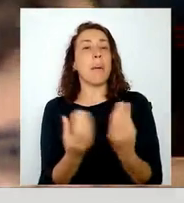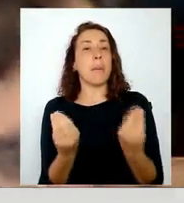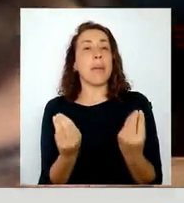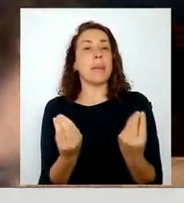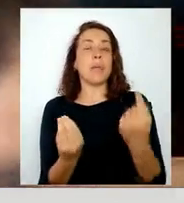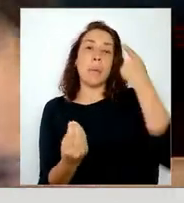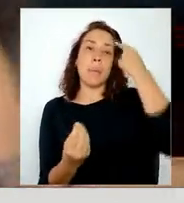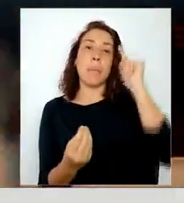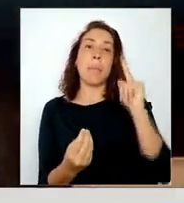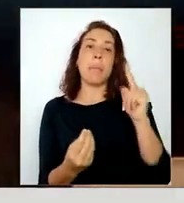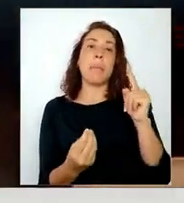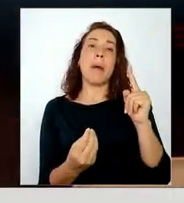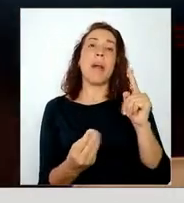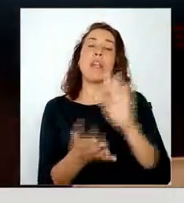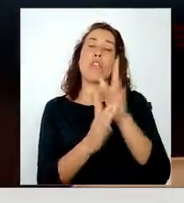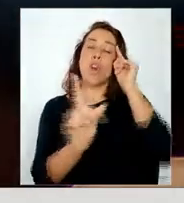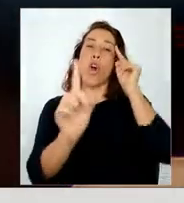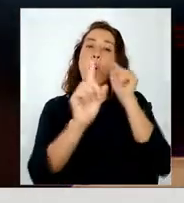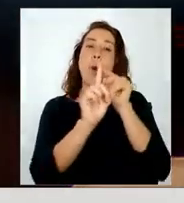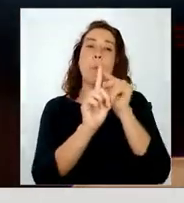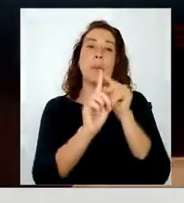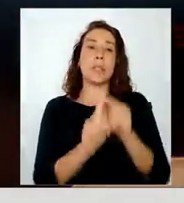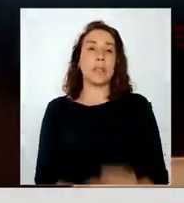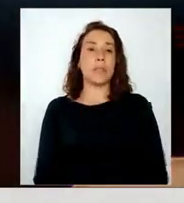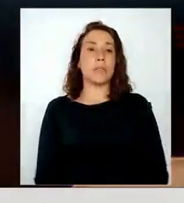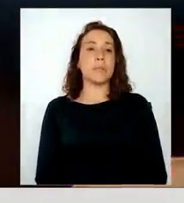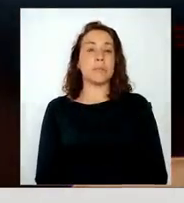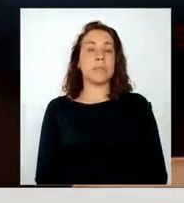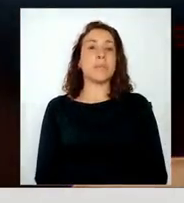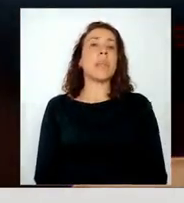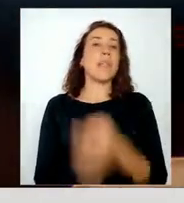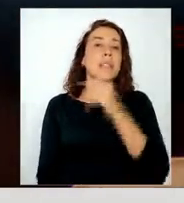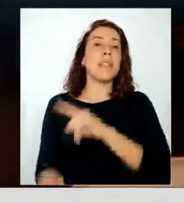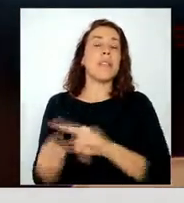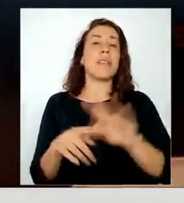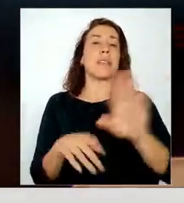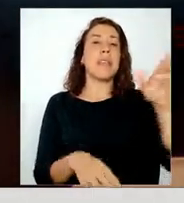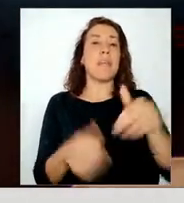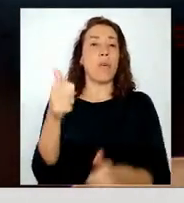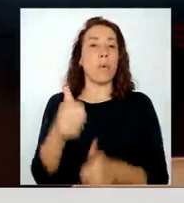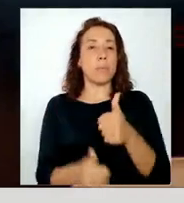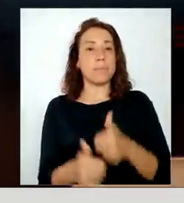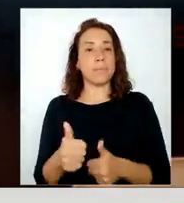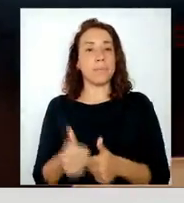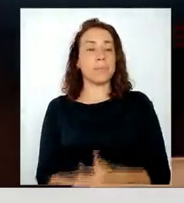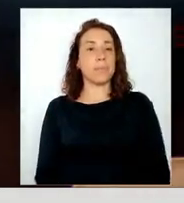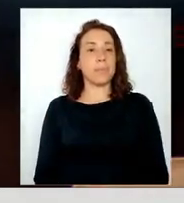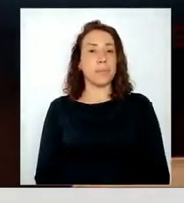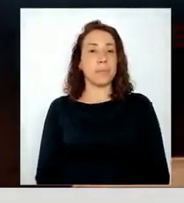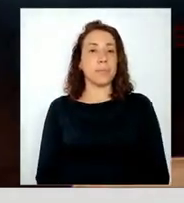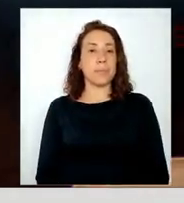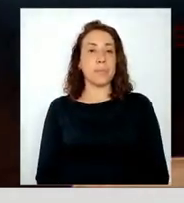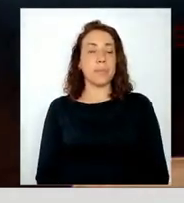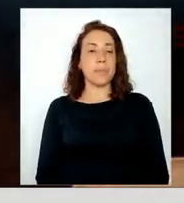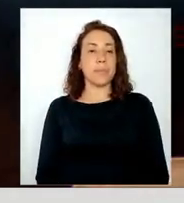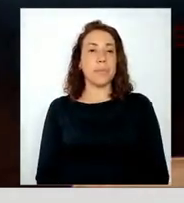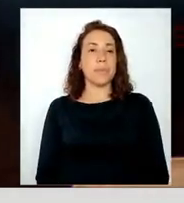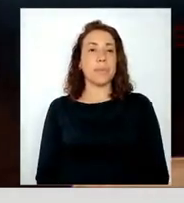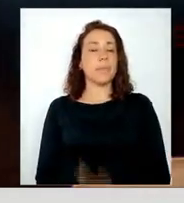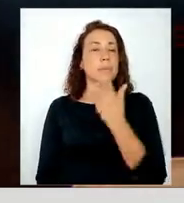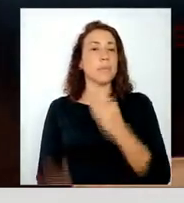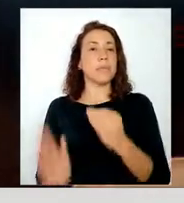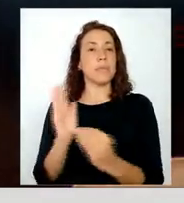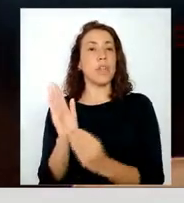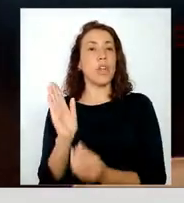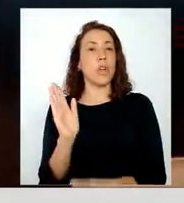los objetivos que así se plantean en las diversas licitaciones Obviamente que el incorporar nuevas facultades